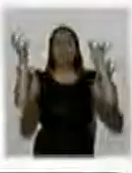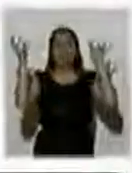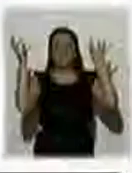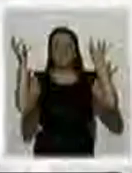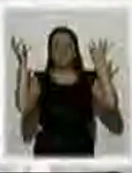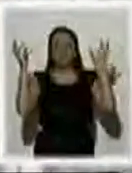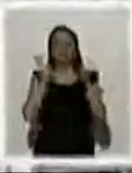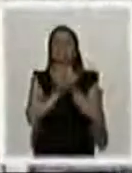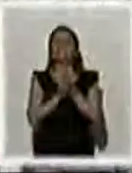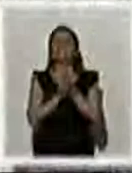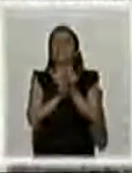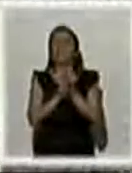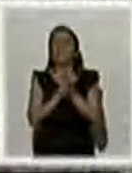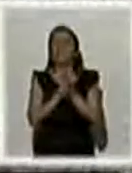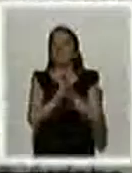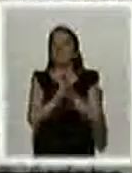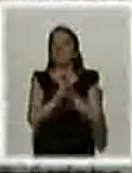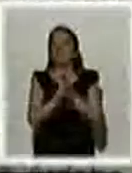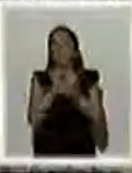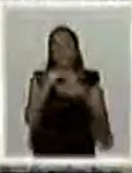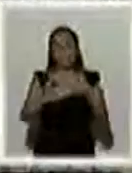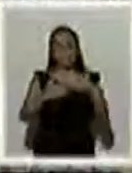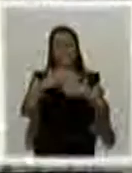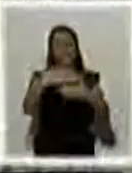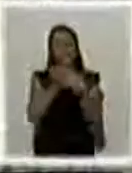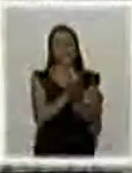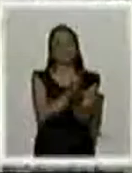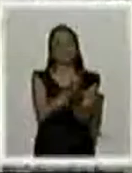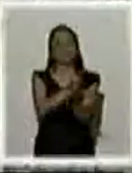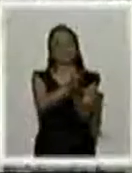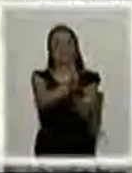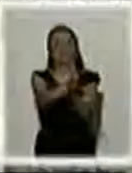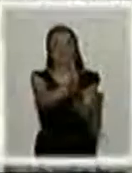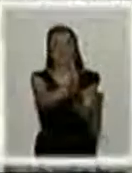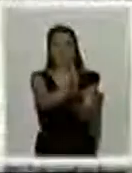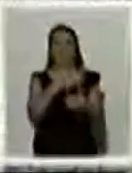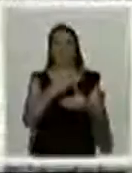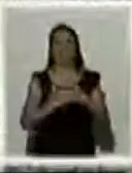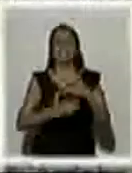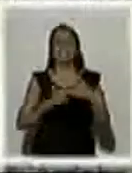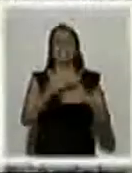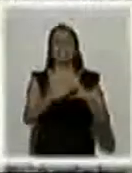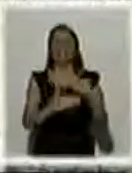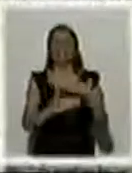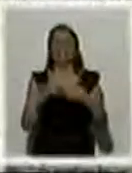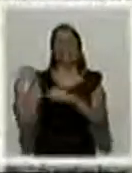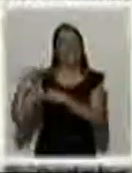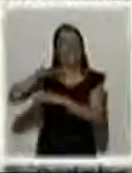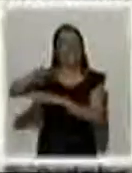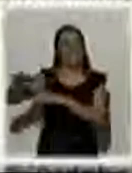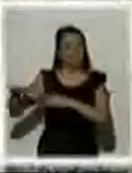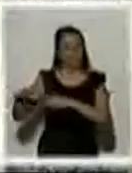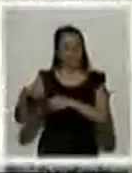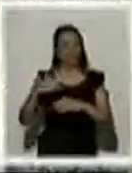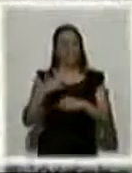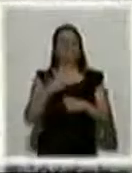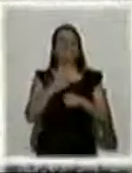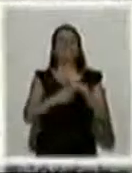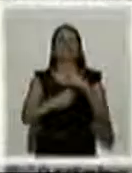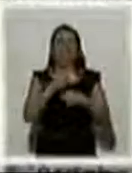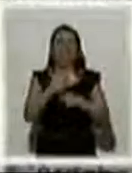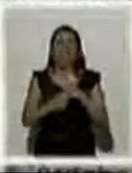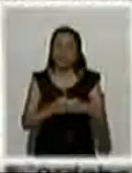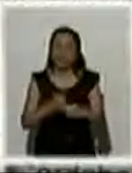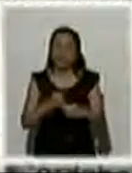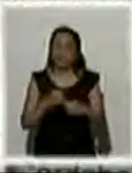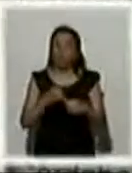sustentable, tanto del desarrollo agropecuario como del aparato productivo industrial, pero deben ser también compatibles